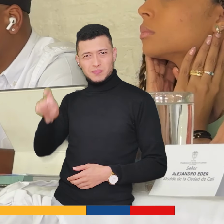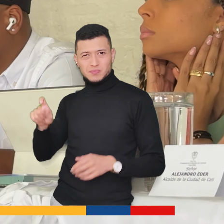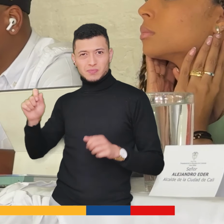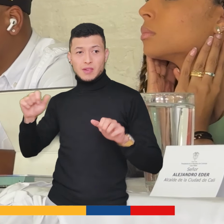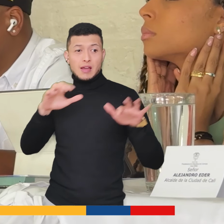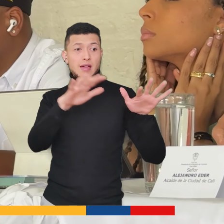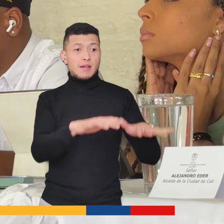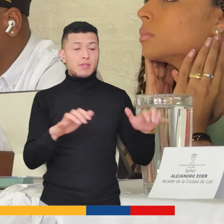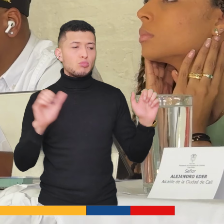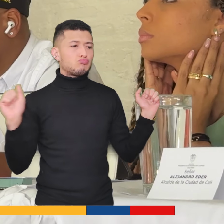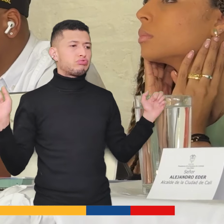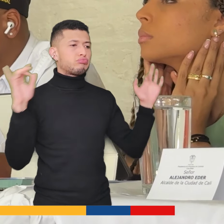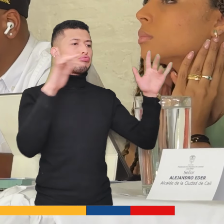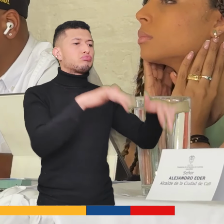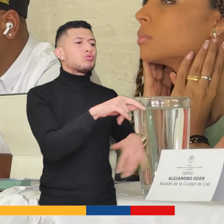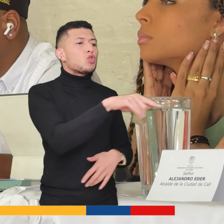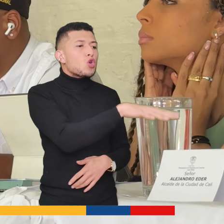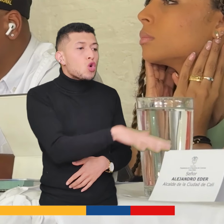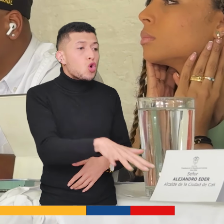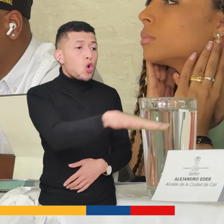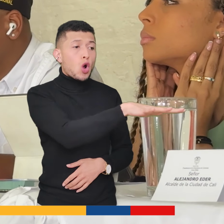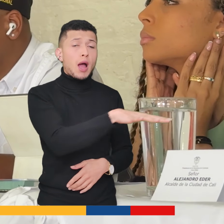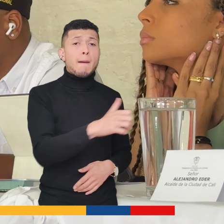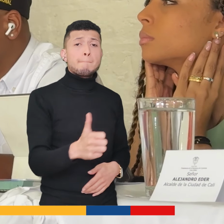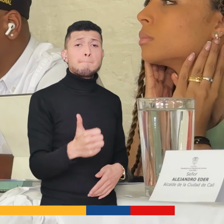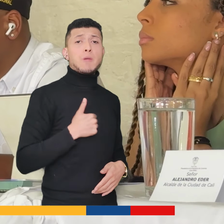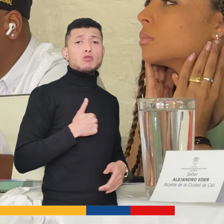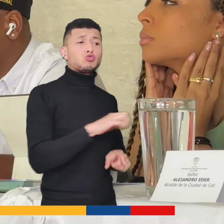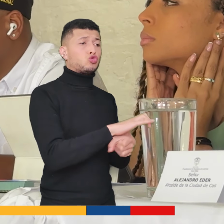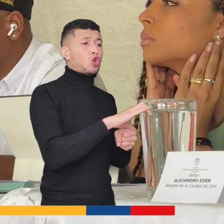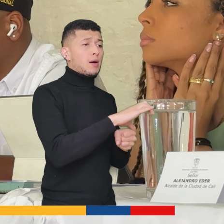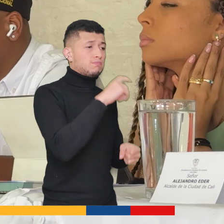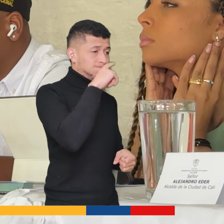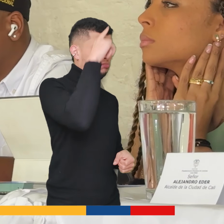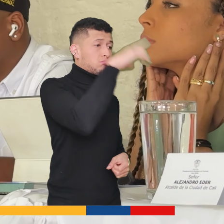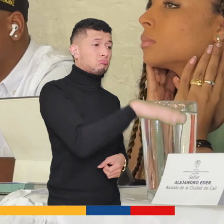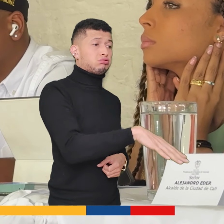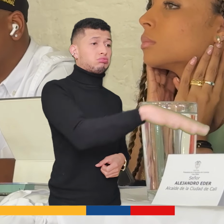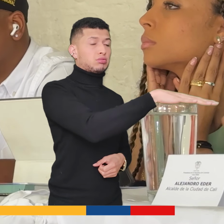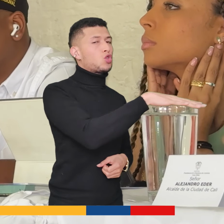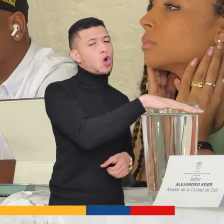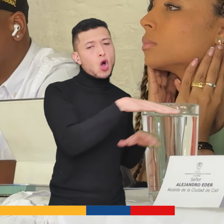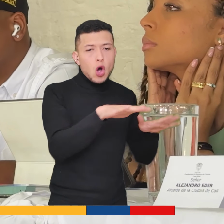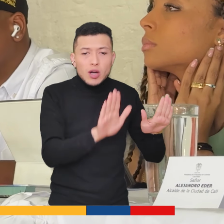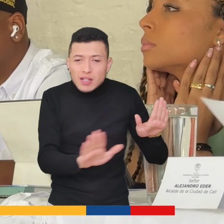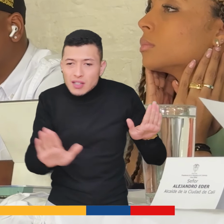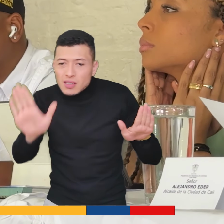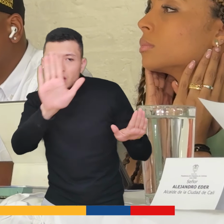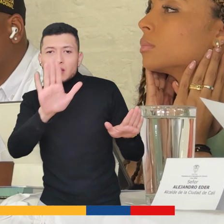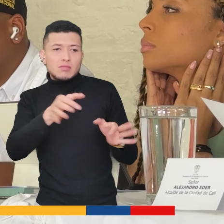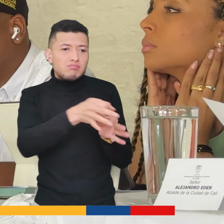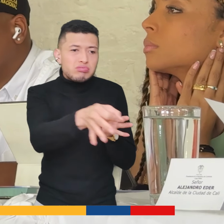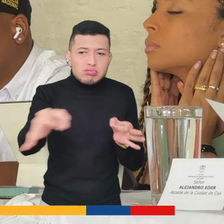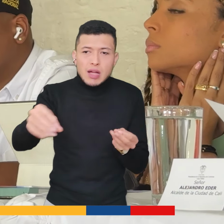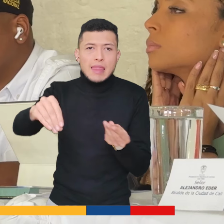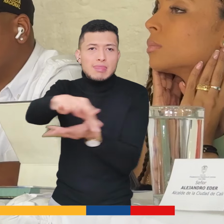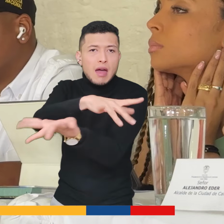los lugares de privilegios de esta ciudad, sino que la COP llegue a todos los territorios de esta